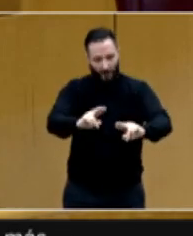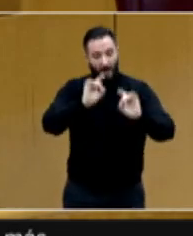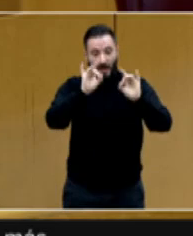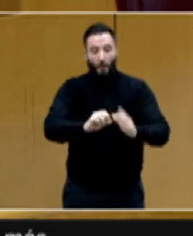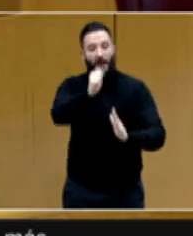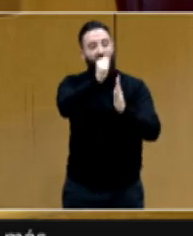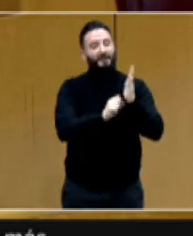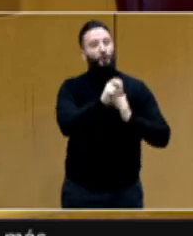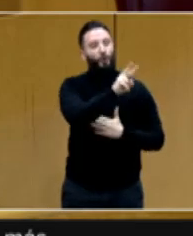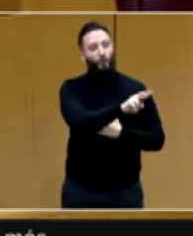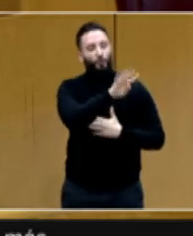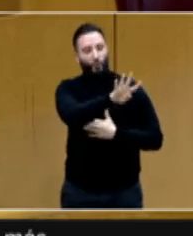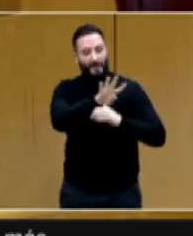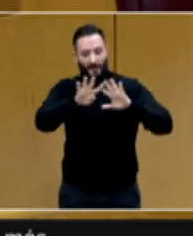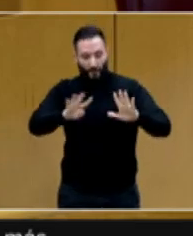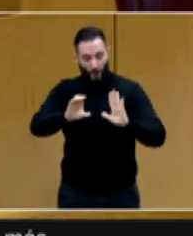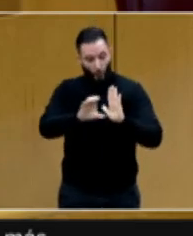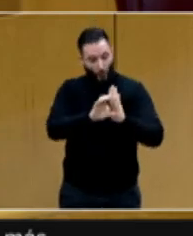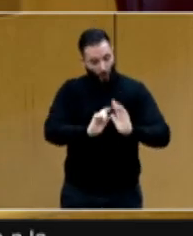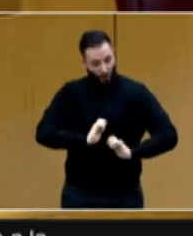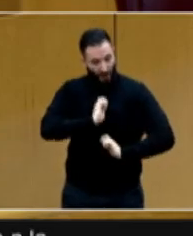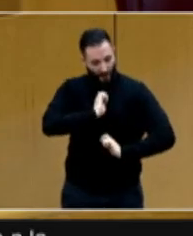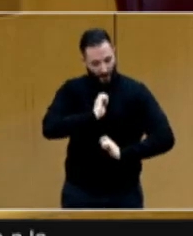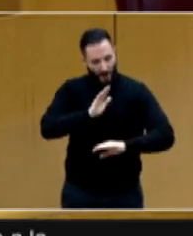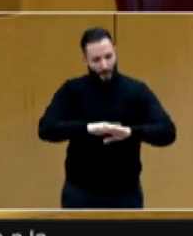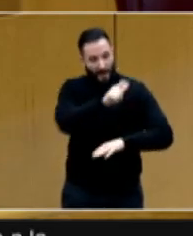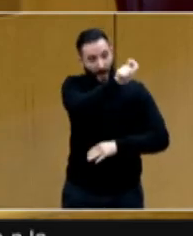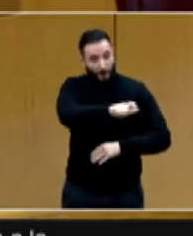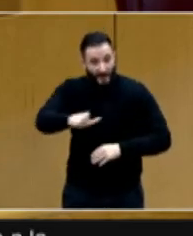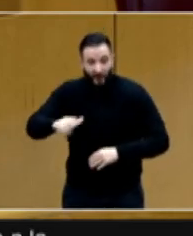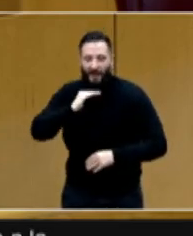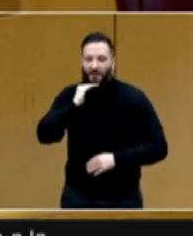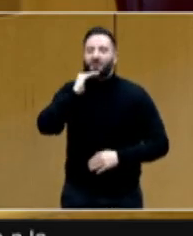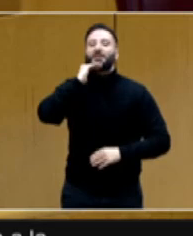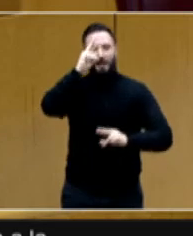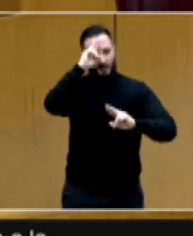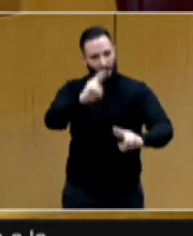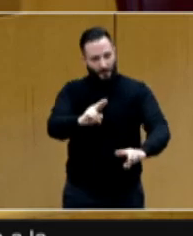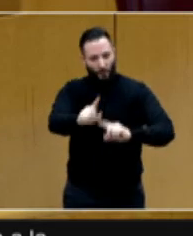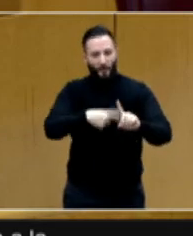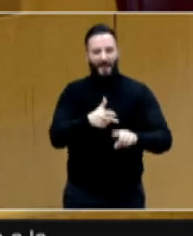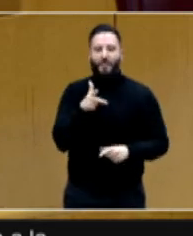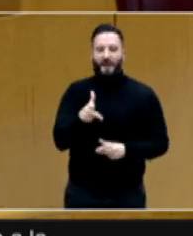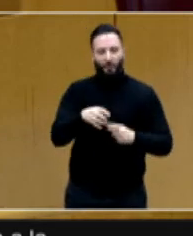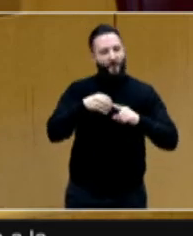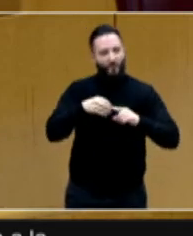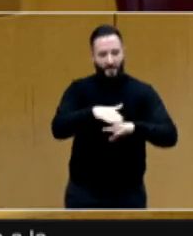249 del código civil respetando la dignidad de la persona y sus derechos fundamentales